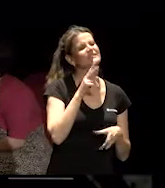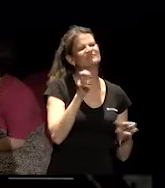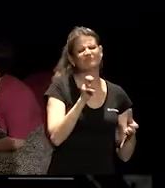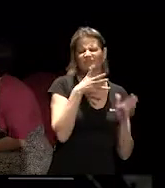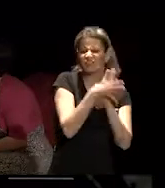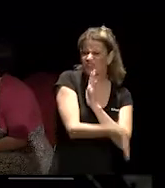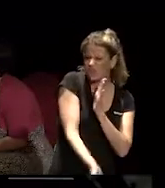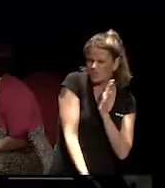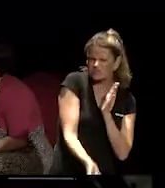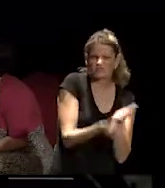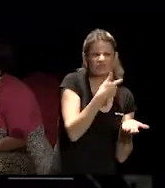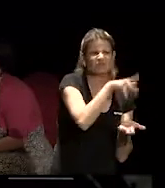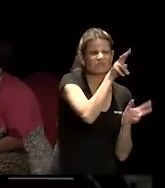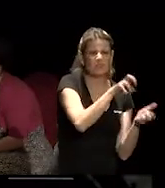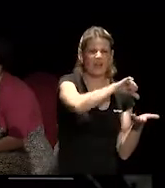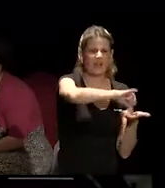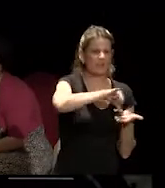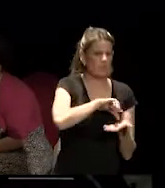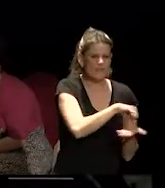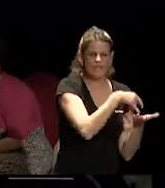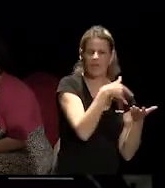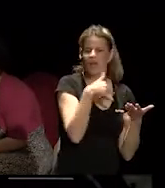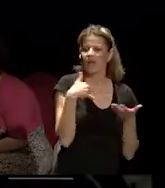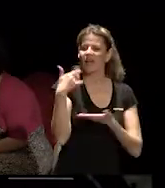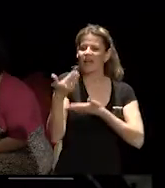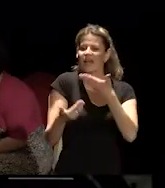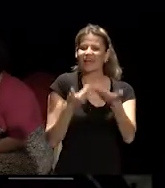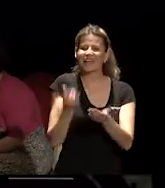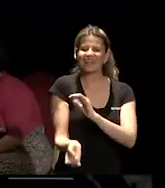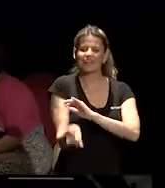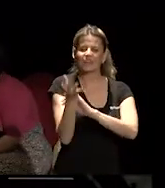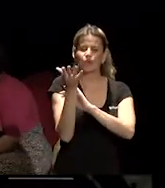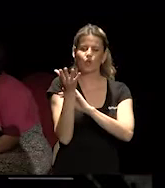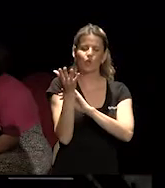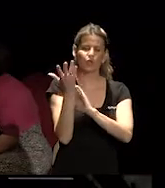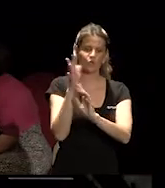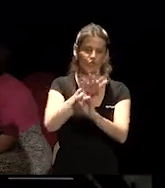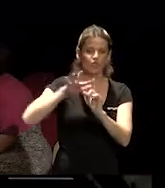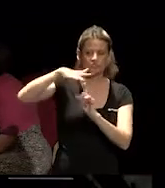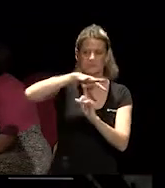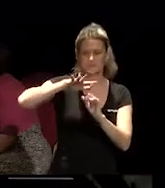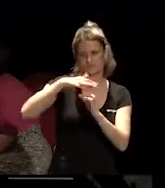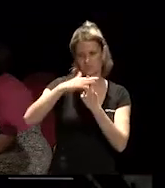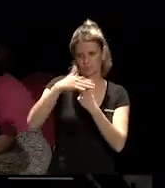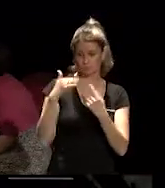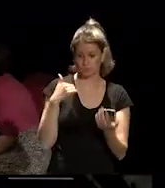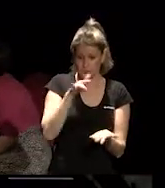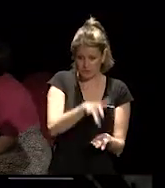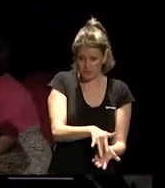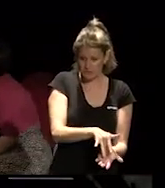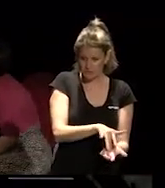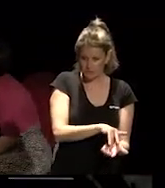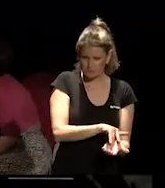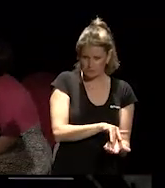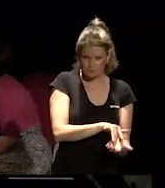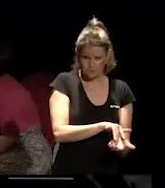una... importante, generadora de contextos. Para mí fue lo más importante cuando llegué al Centro Ocupacional Pascual Veiga. Era la clase de Roberto.